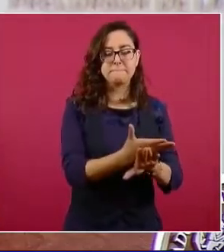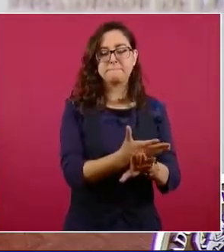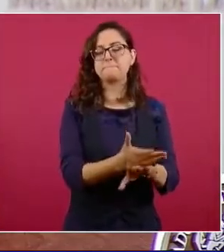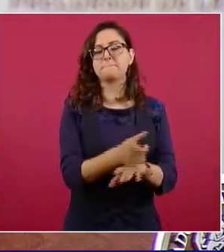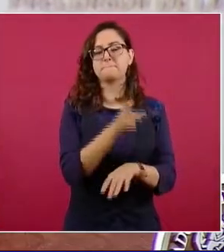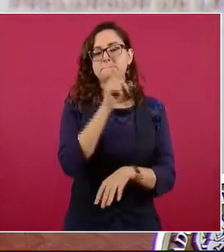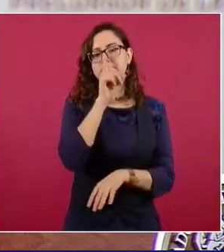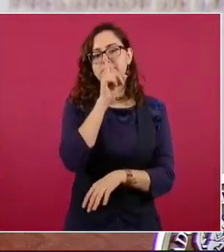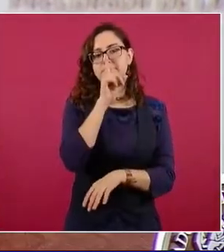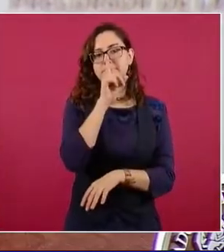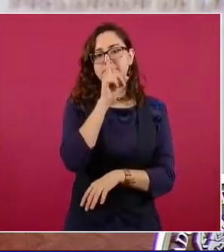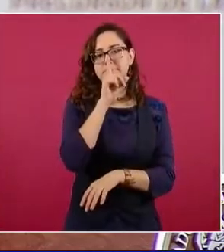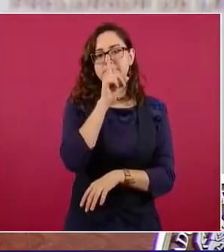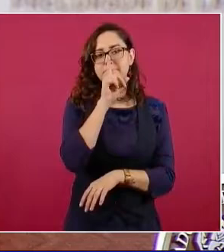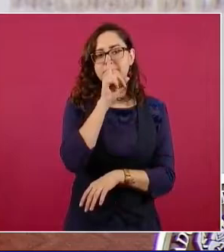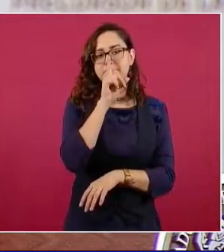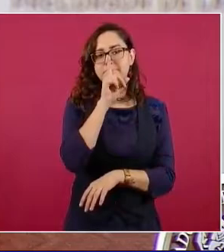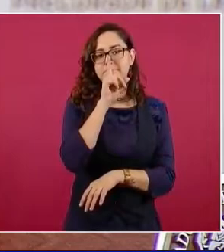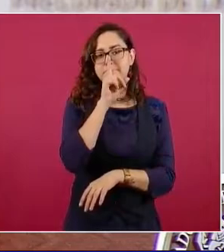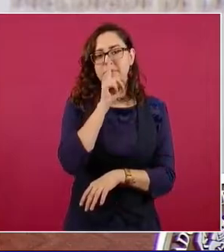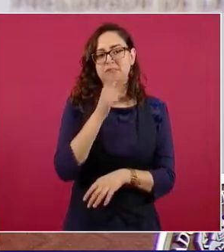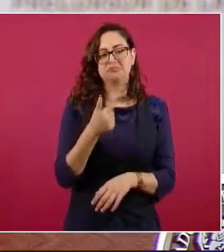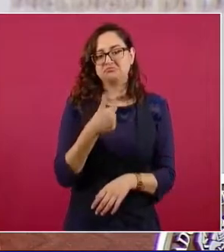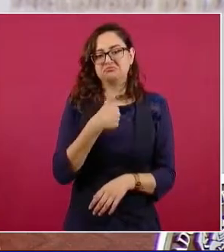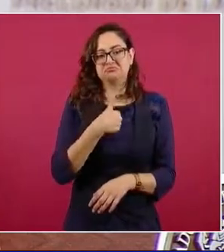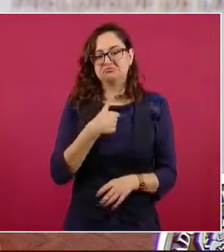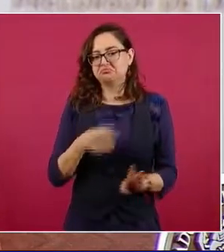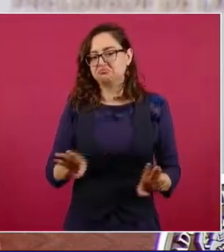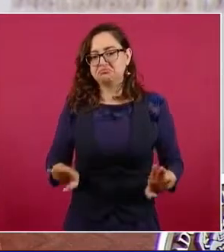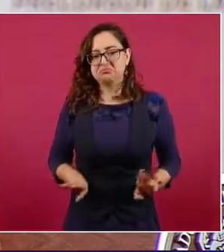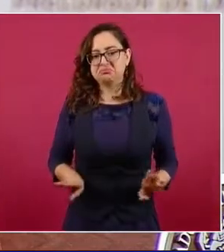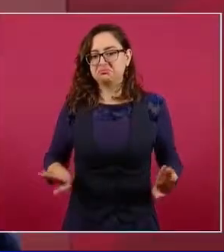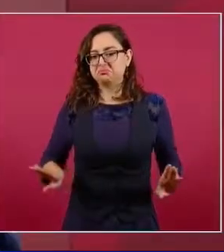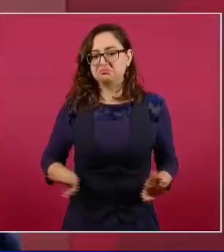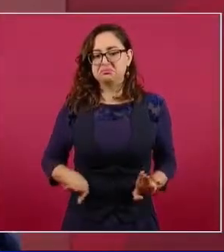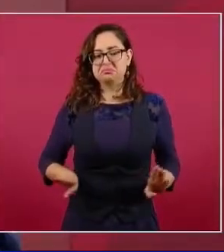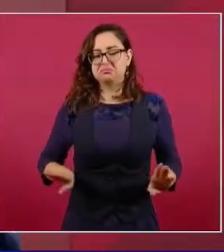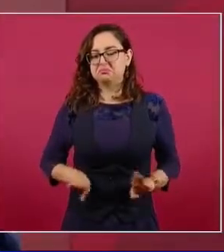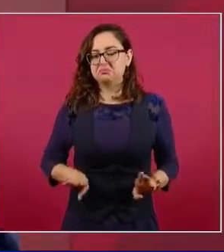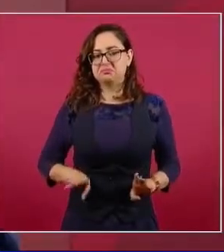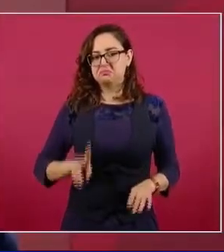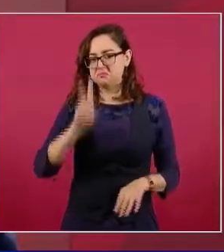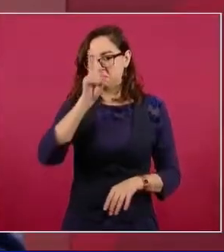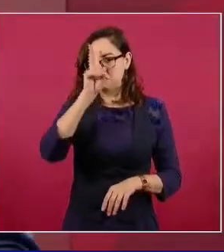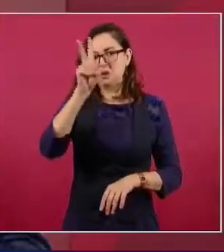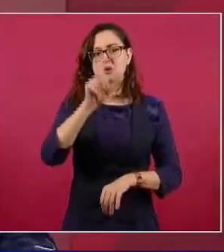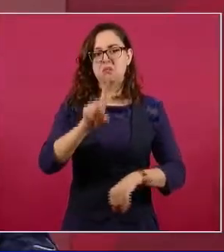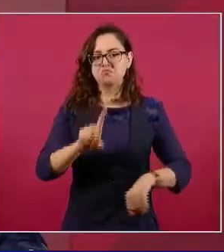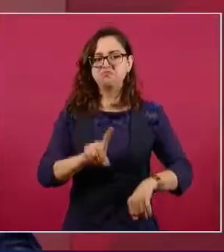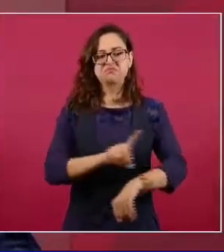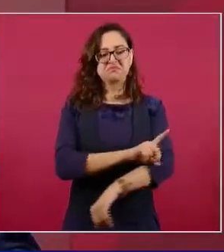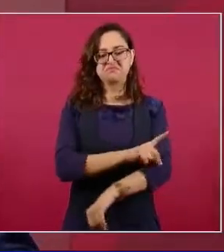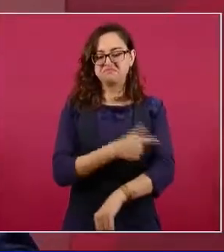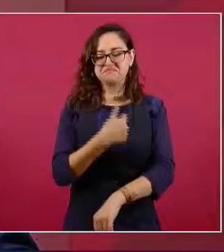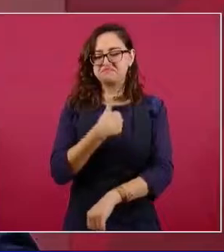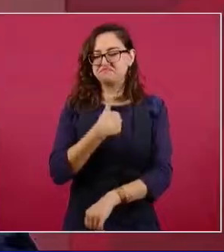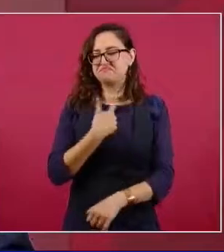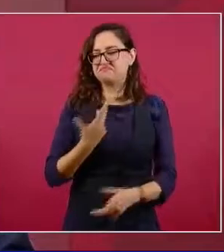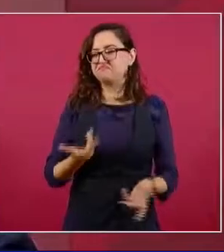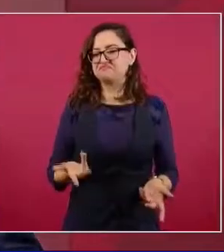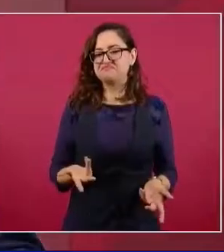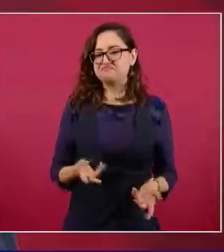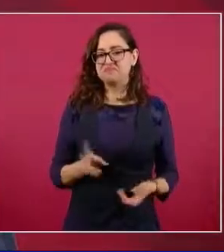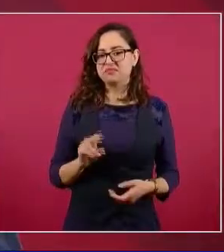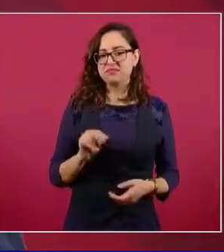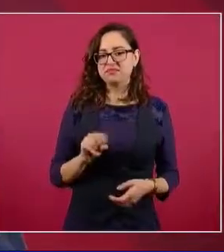políticas. No es mi fuerte, lo he dicho varias veces, la venganza. Lo que queremos